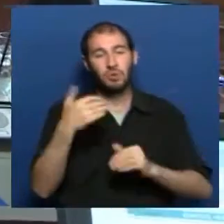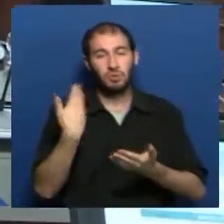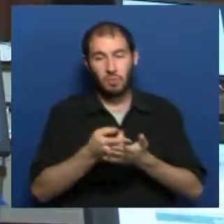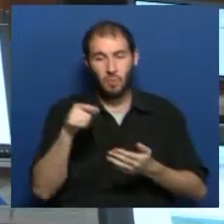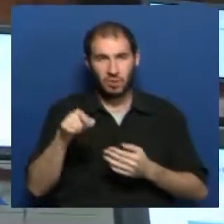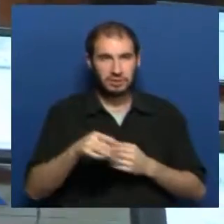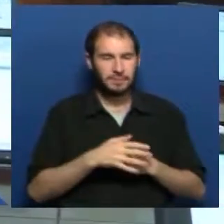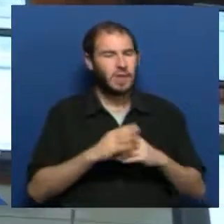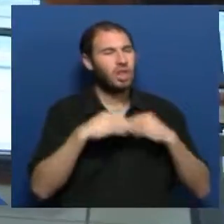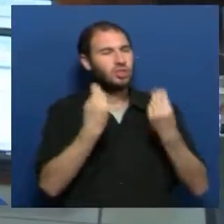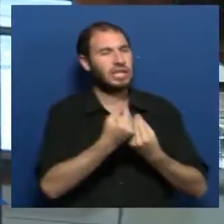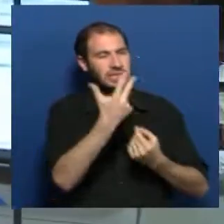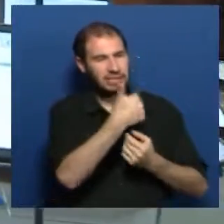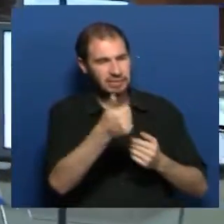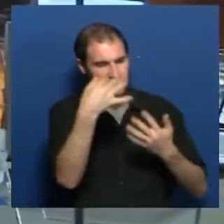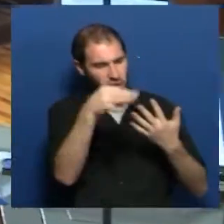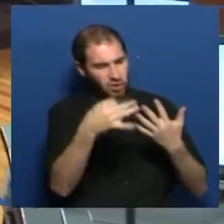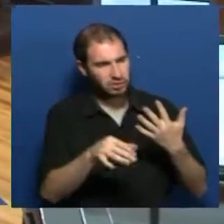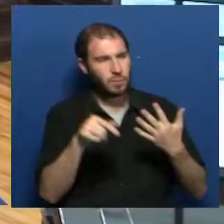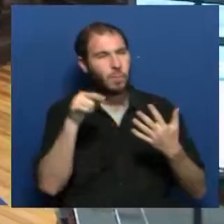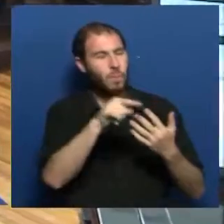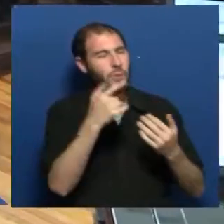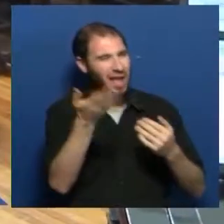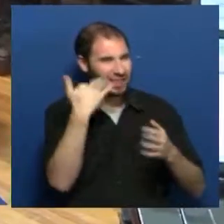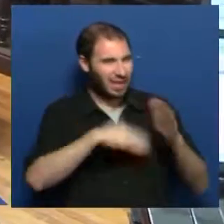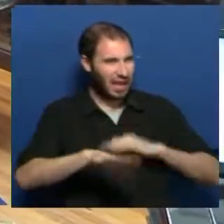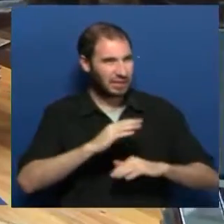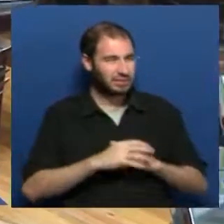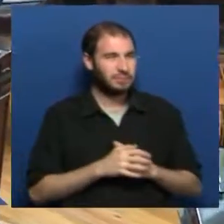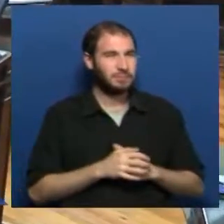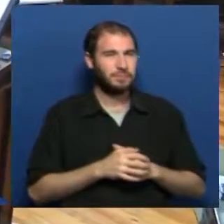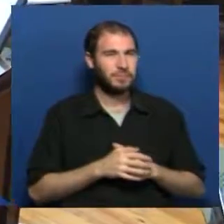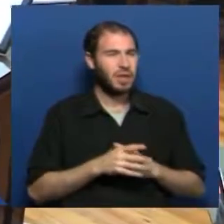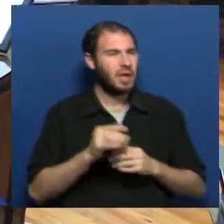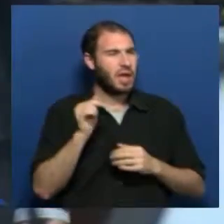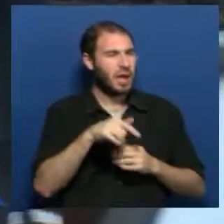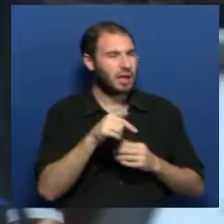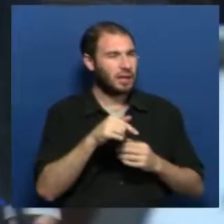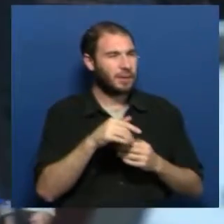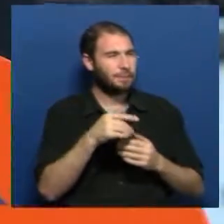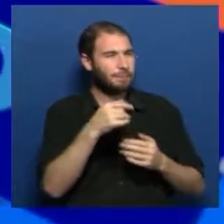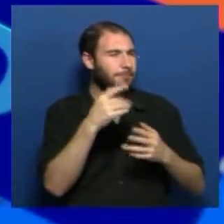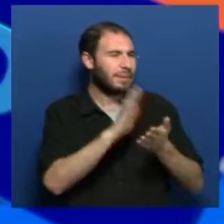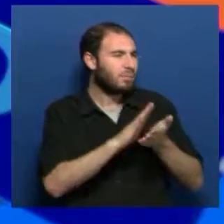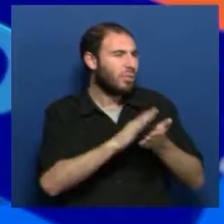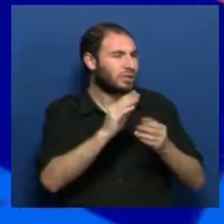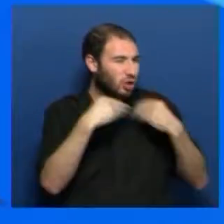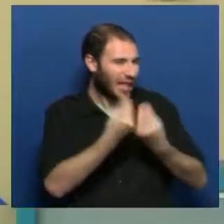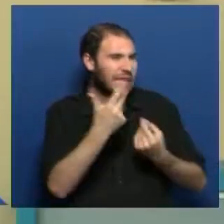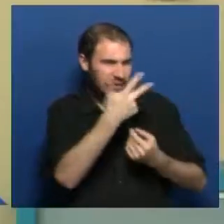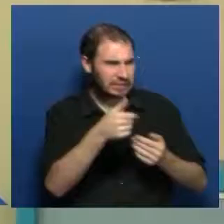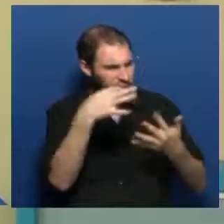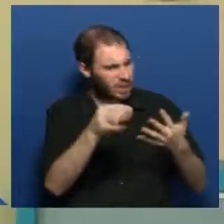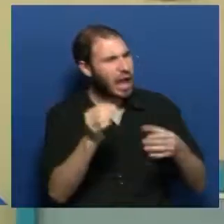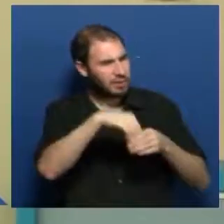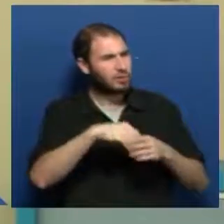propuesta. De esas 36 observaciones que hiciste en su momento, Alfredo, ¿se vieron materializadas las 36